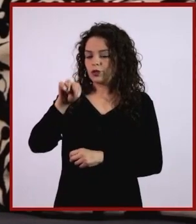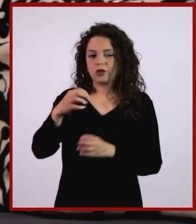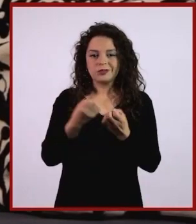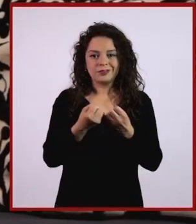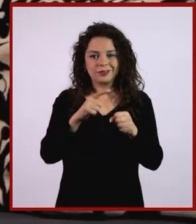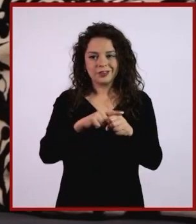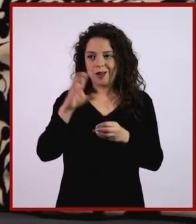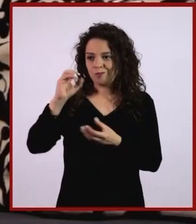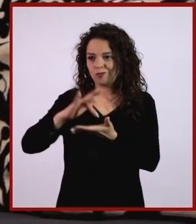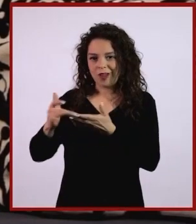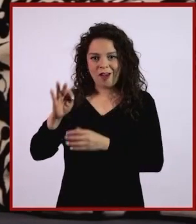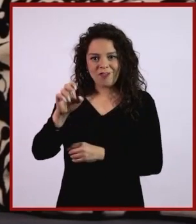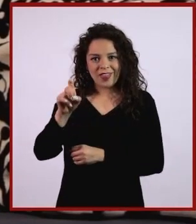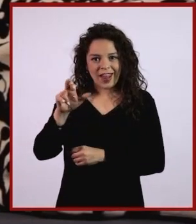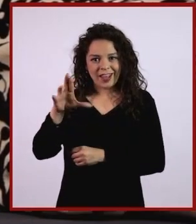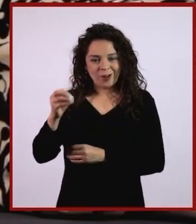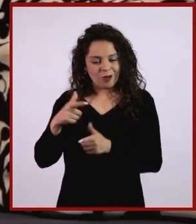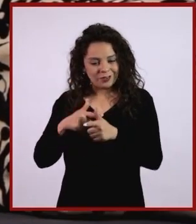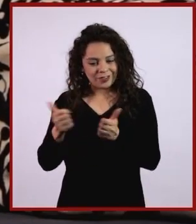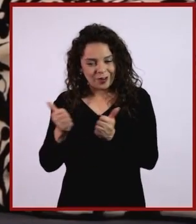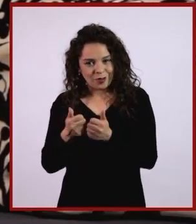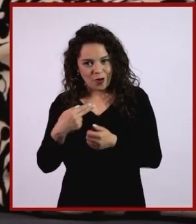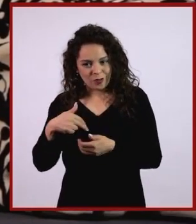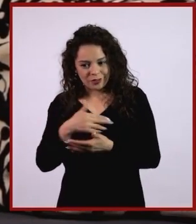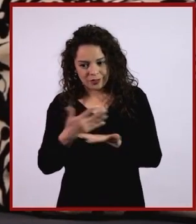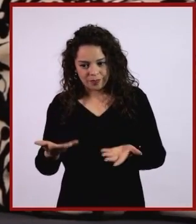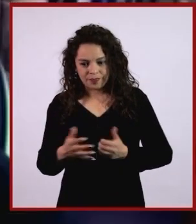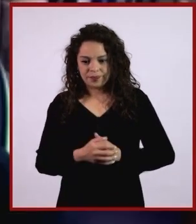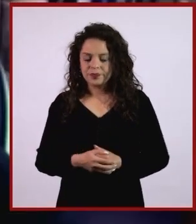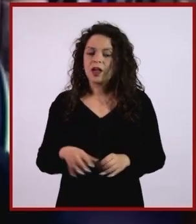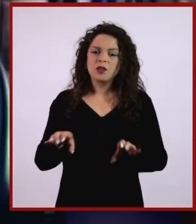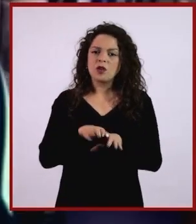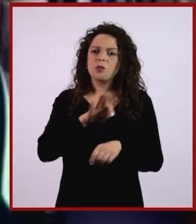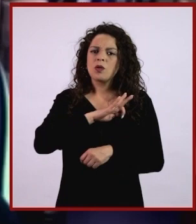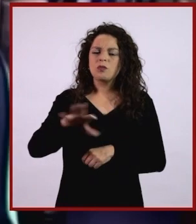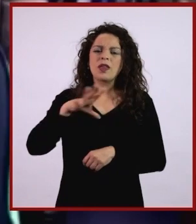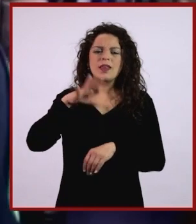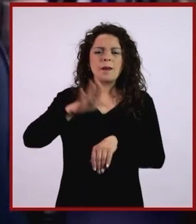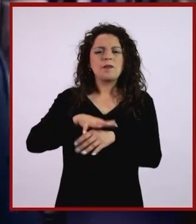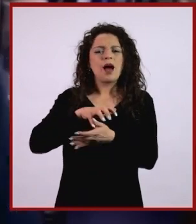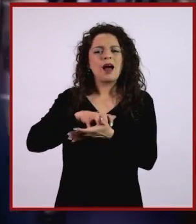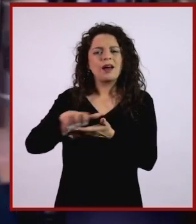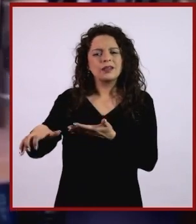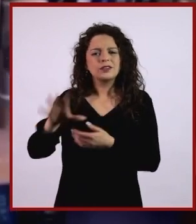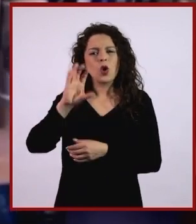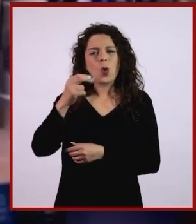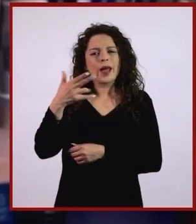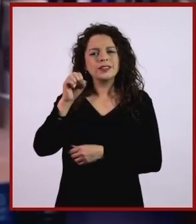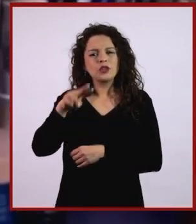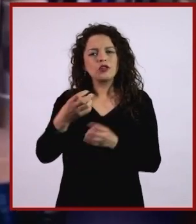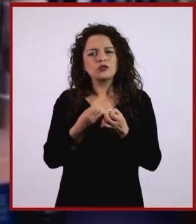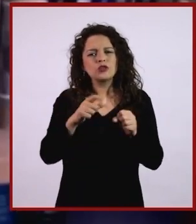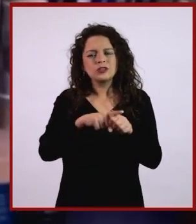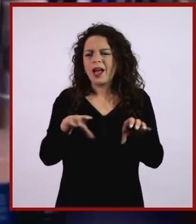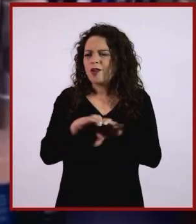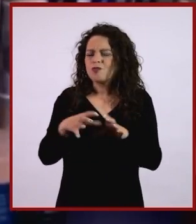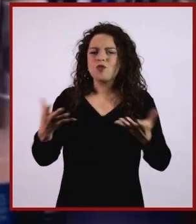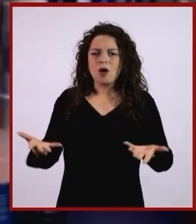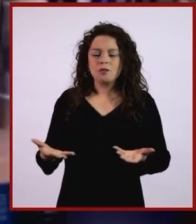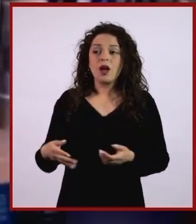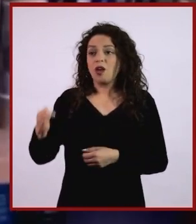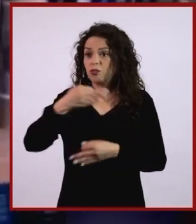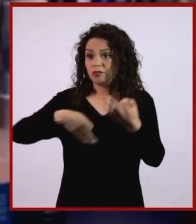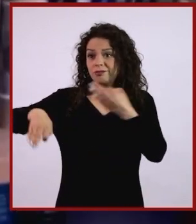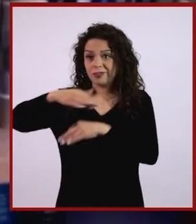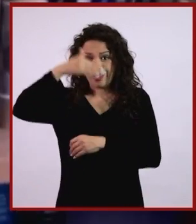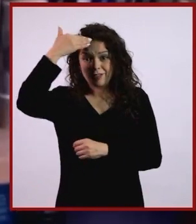Federico, por continuar con nosotros. ¿En qué beneficia tener una mayor cohesión social? Bueno, creo que generalmente la cohesión social